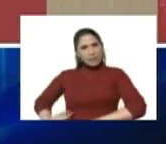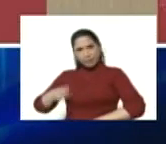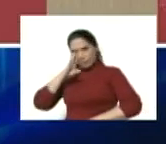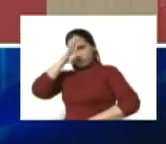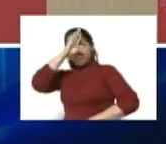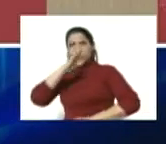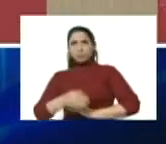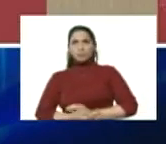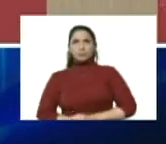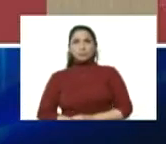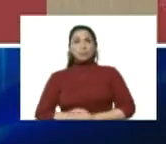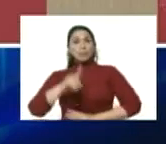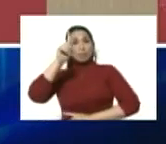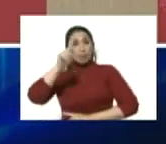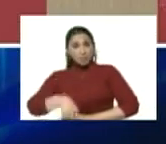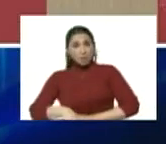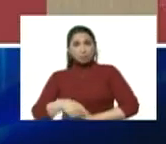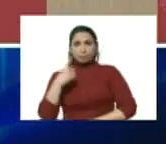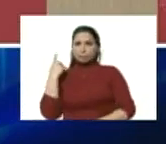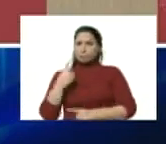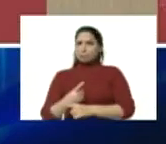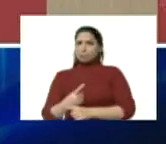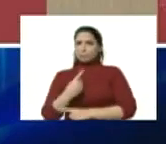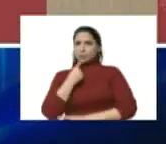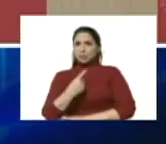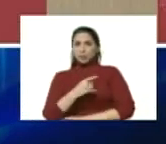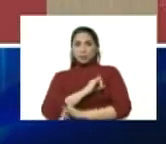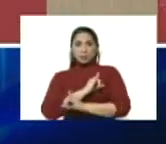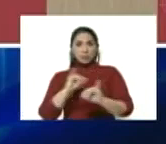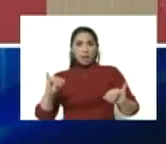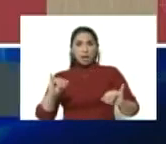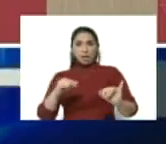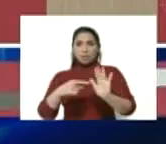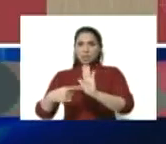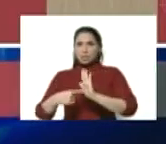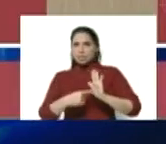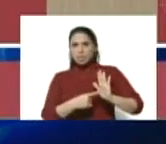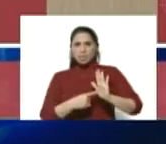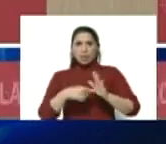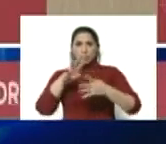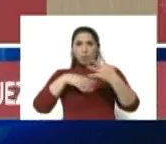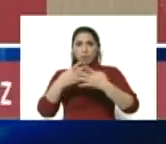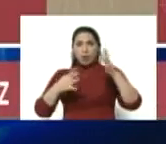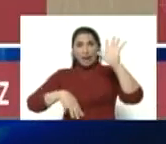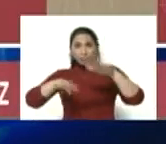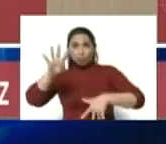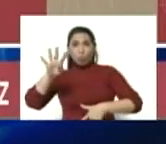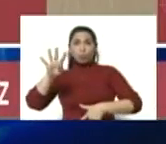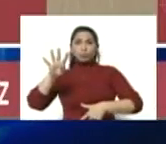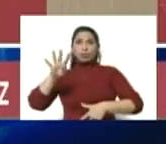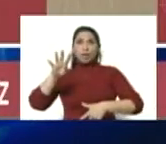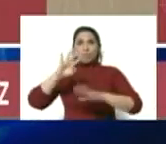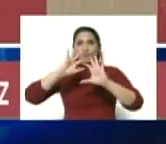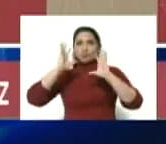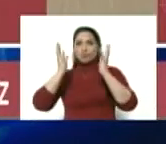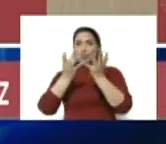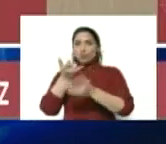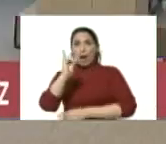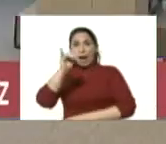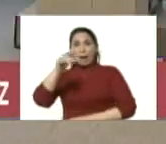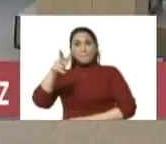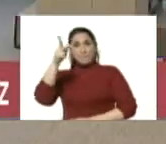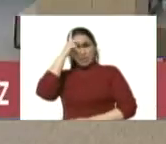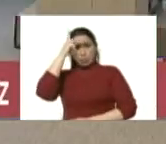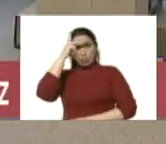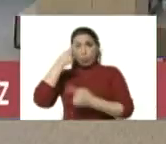presidente. También debemos resaltar que ya en el puesto número 14 del mundo está Perú, otro país